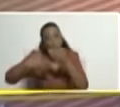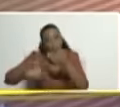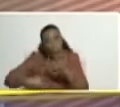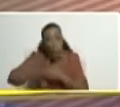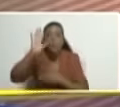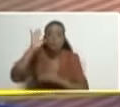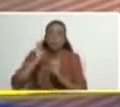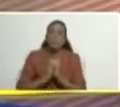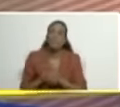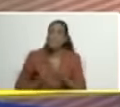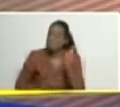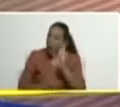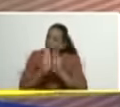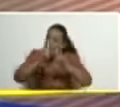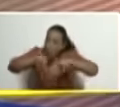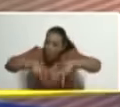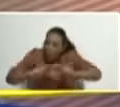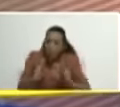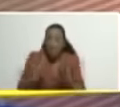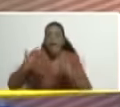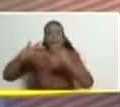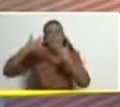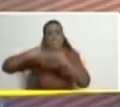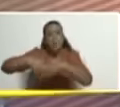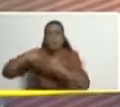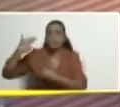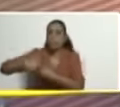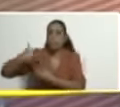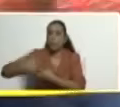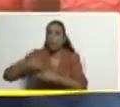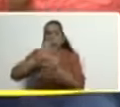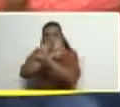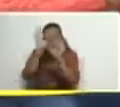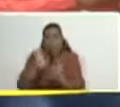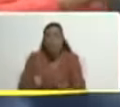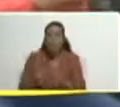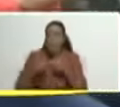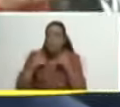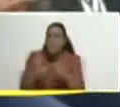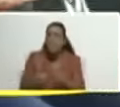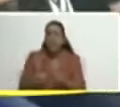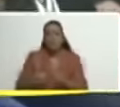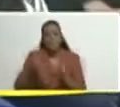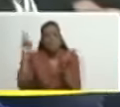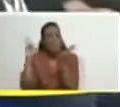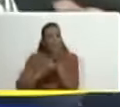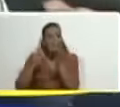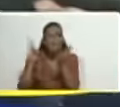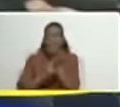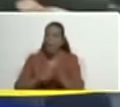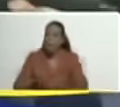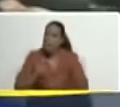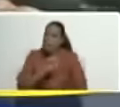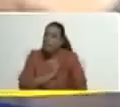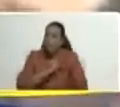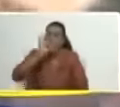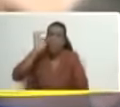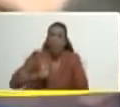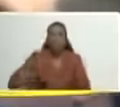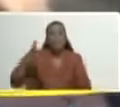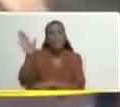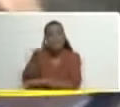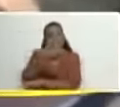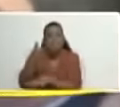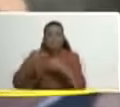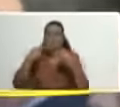venir. ¡Vamos al renacimiento de una nueva PDVSA, verdaderamente patria, tricolor!